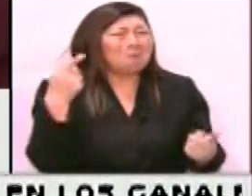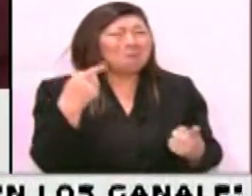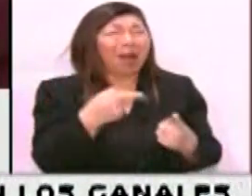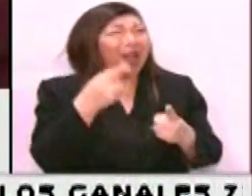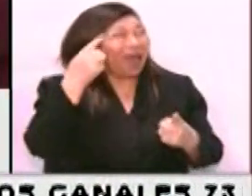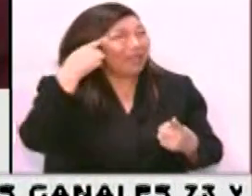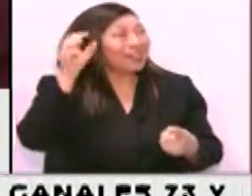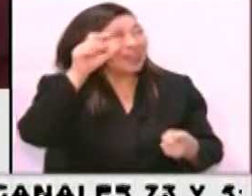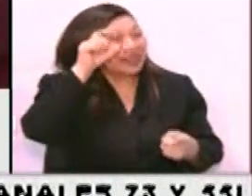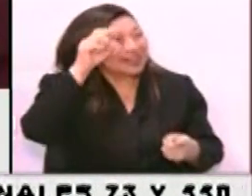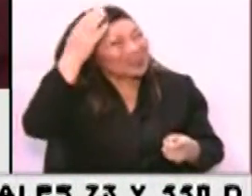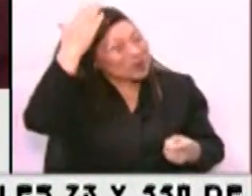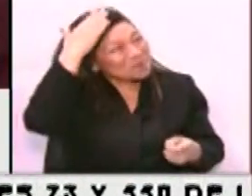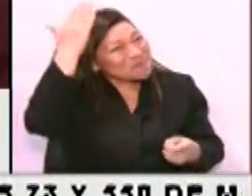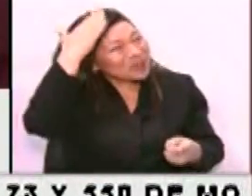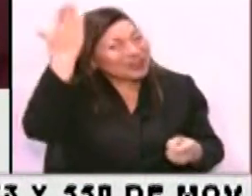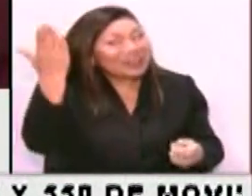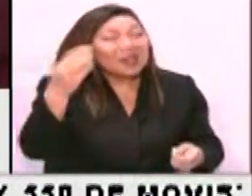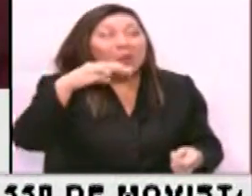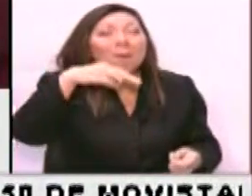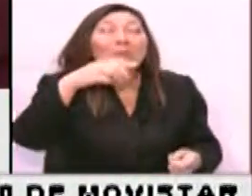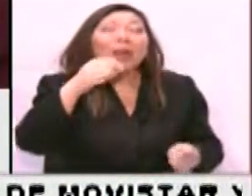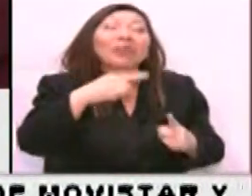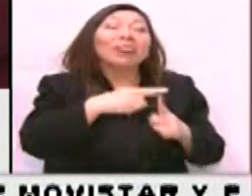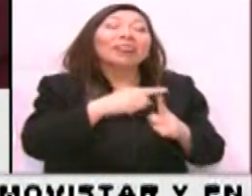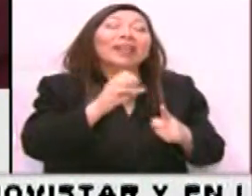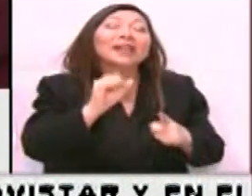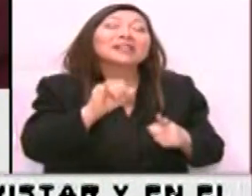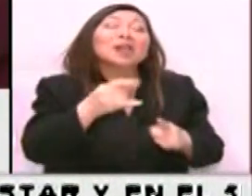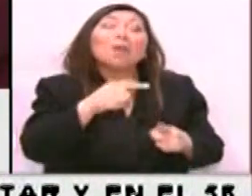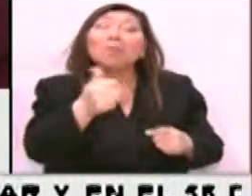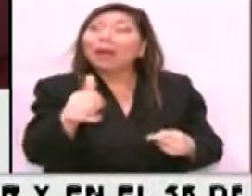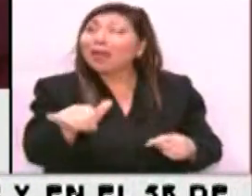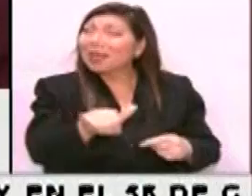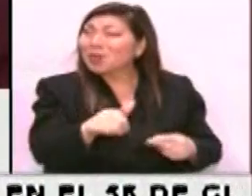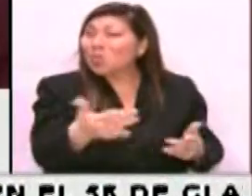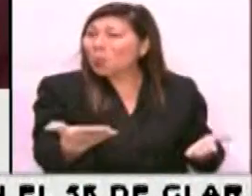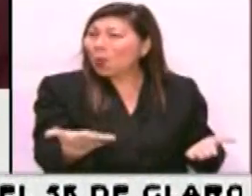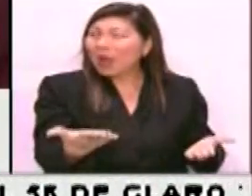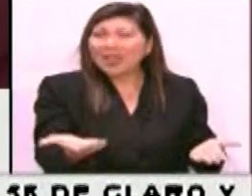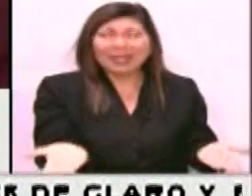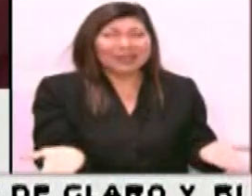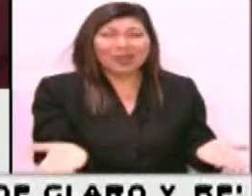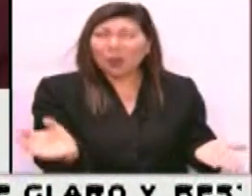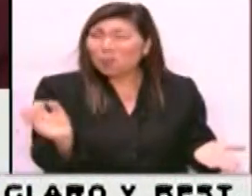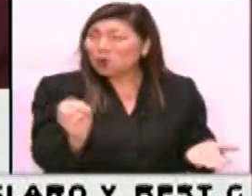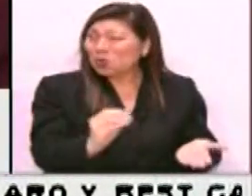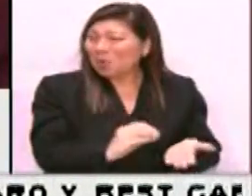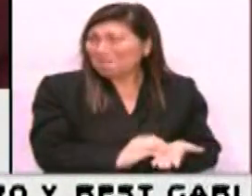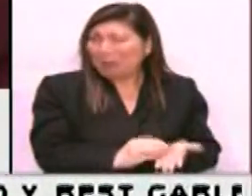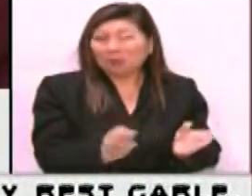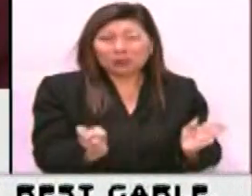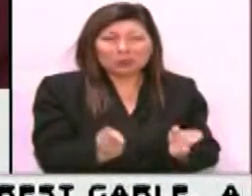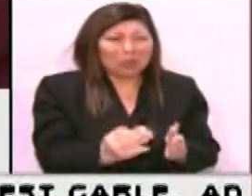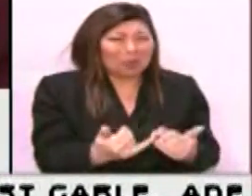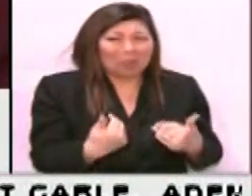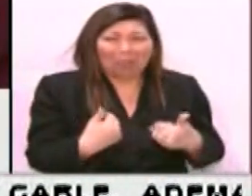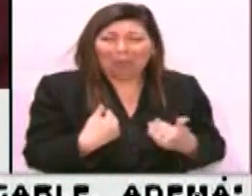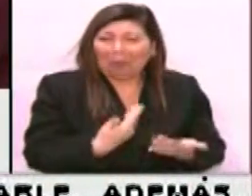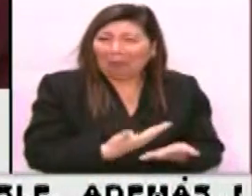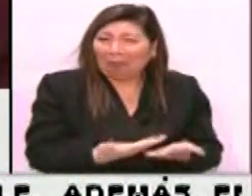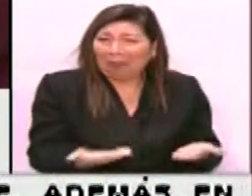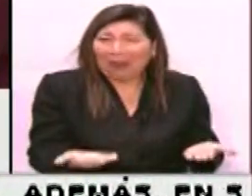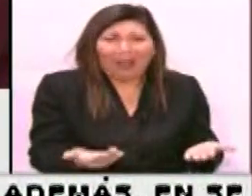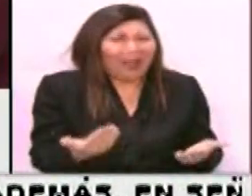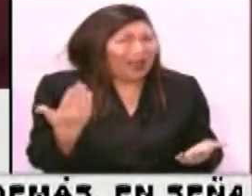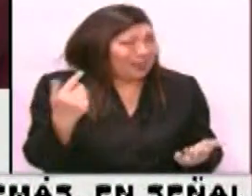atrocidades, entonces, ¿por qué no va a valer para otros en un caso mucho más pequeño que no tiene ni siquiera